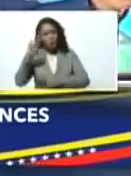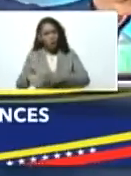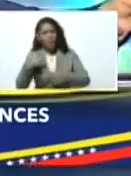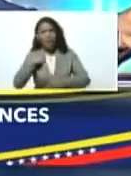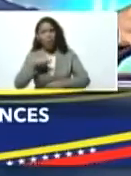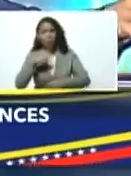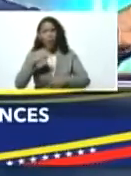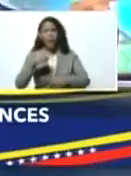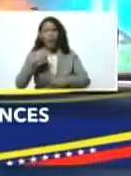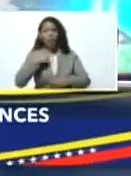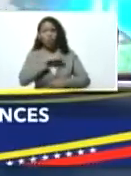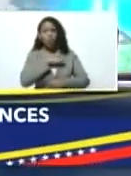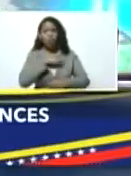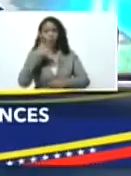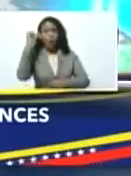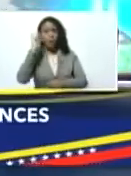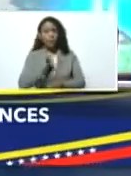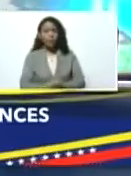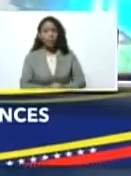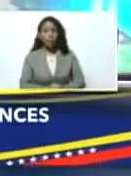que estar nosotros, Silva,